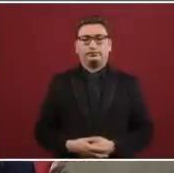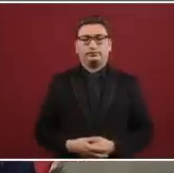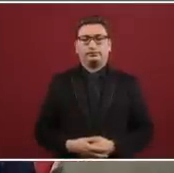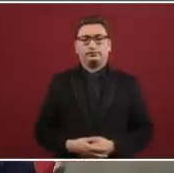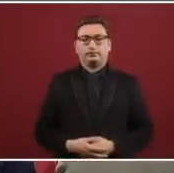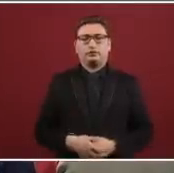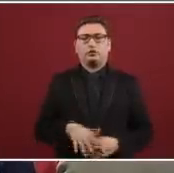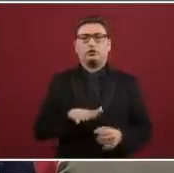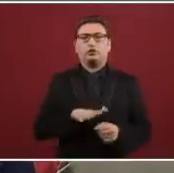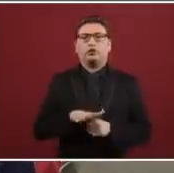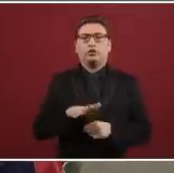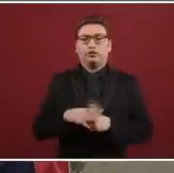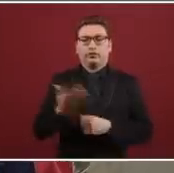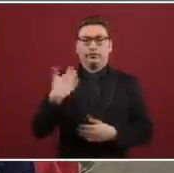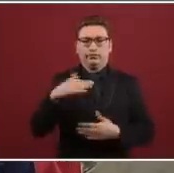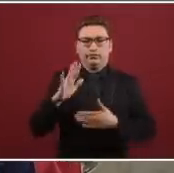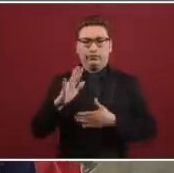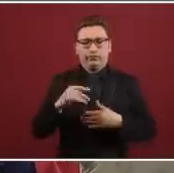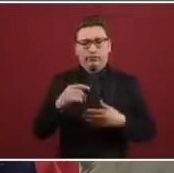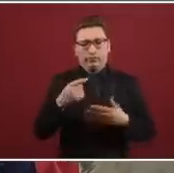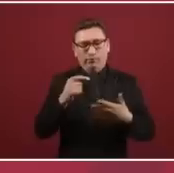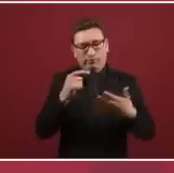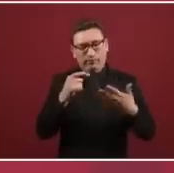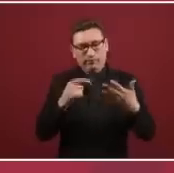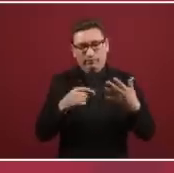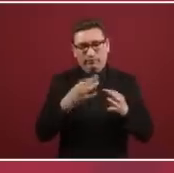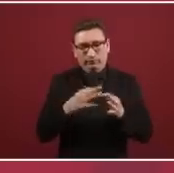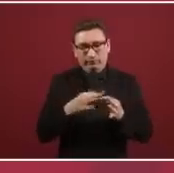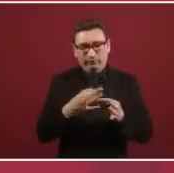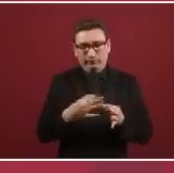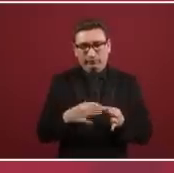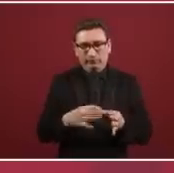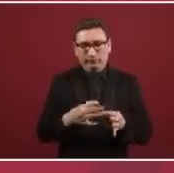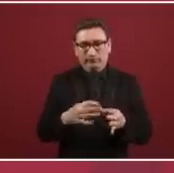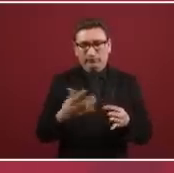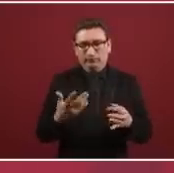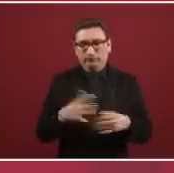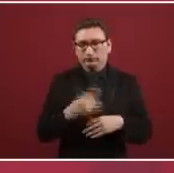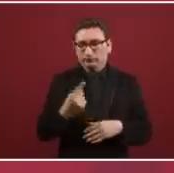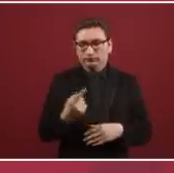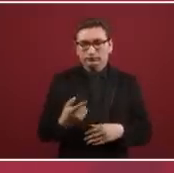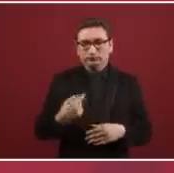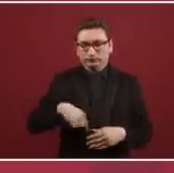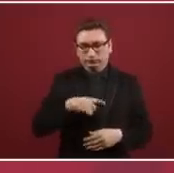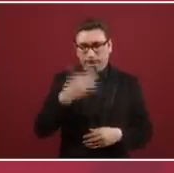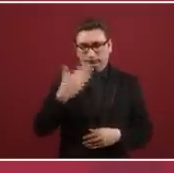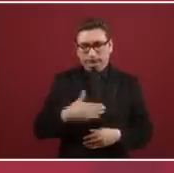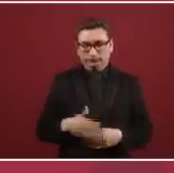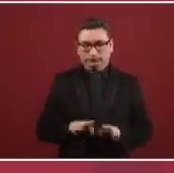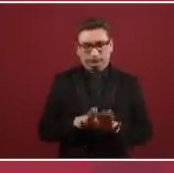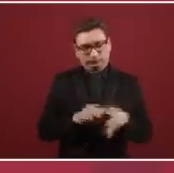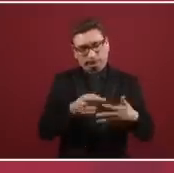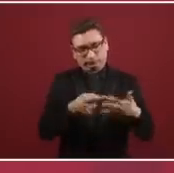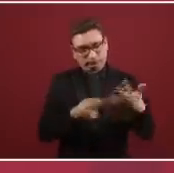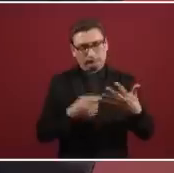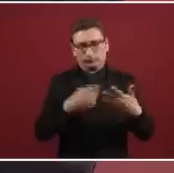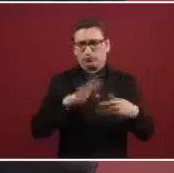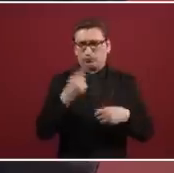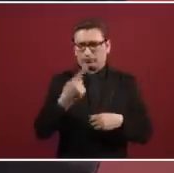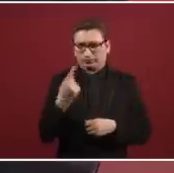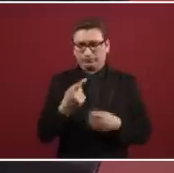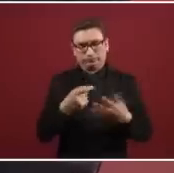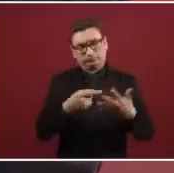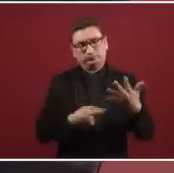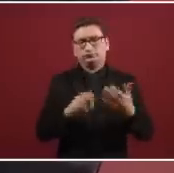cuáles son los compromisos que hemos cumplido con la justificación y cuáles son los que